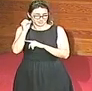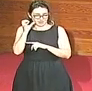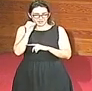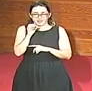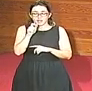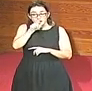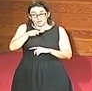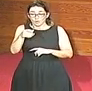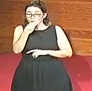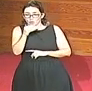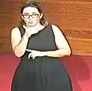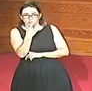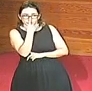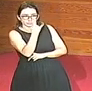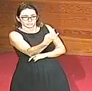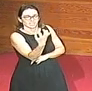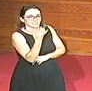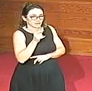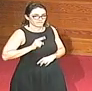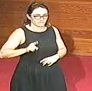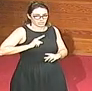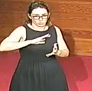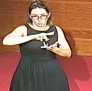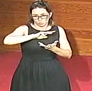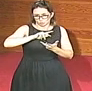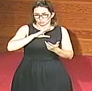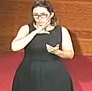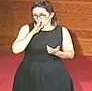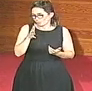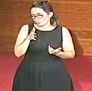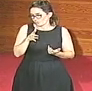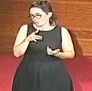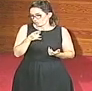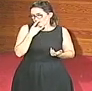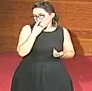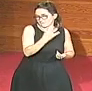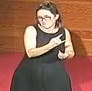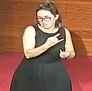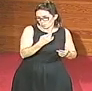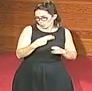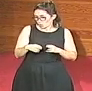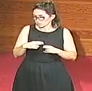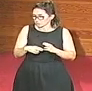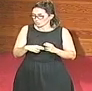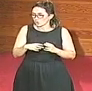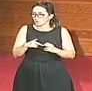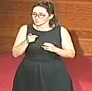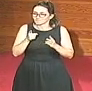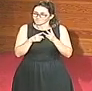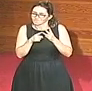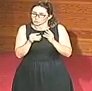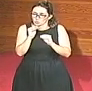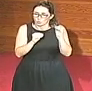jóvenes es bien, fake news es lo que tienes, ¿no? O sea, hooliganismo político, ¿no? ¿Cómo hacer todo eso, ¿no? Porque lo que tú estás